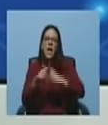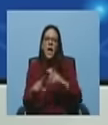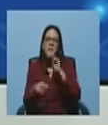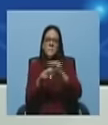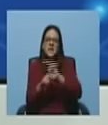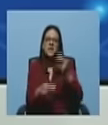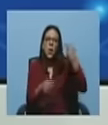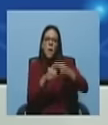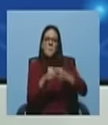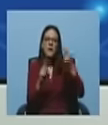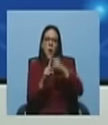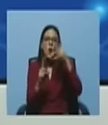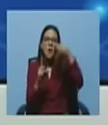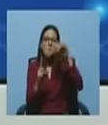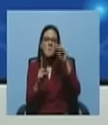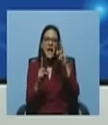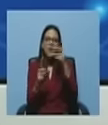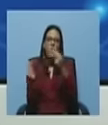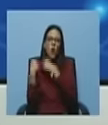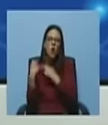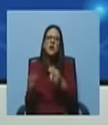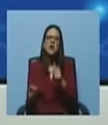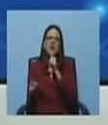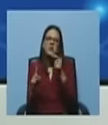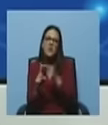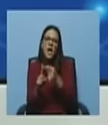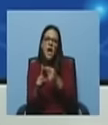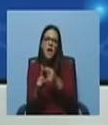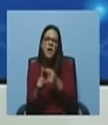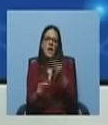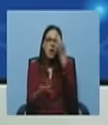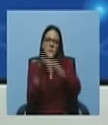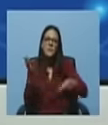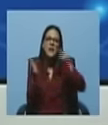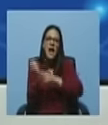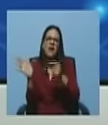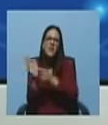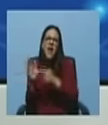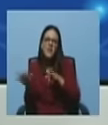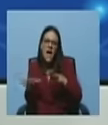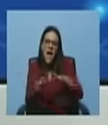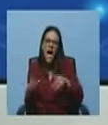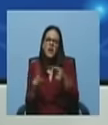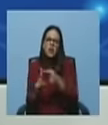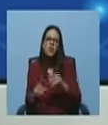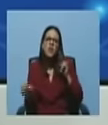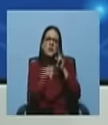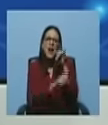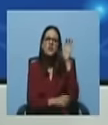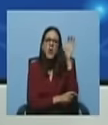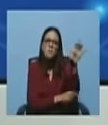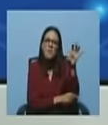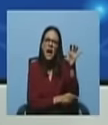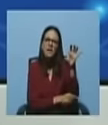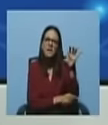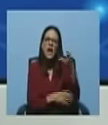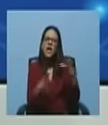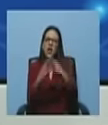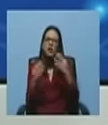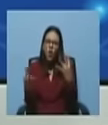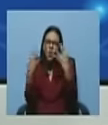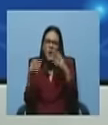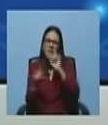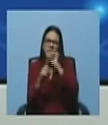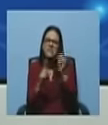de Petróleo Pedro Tellechea, a quien ha calificado como un acto de traición a la patria, toda esta